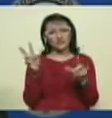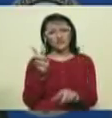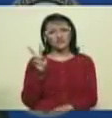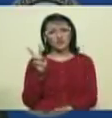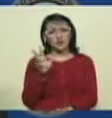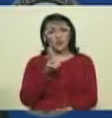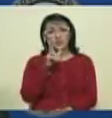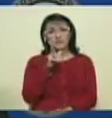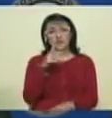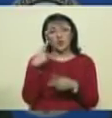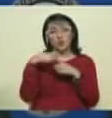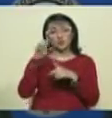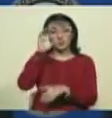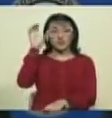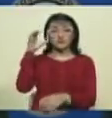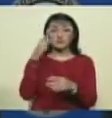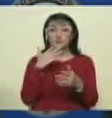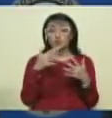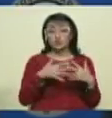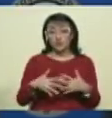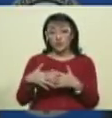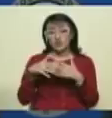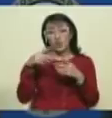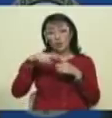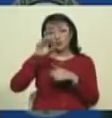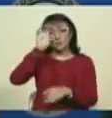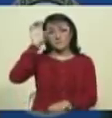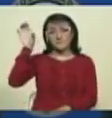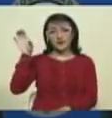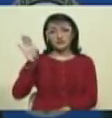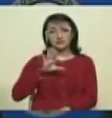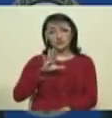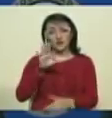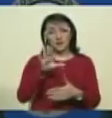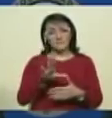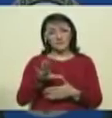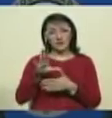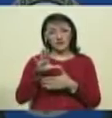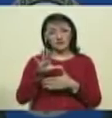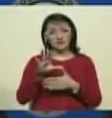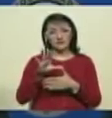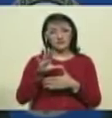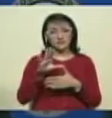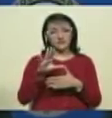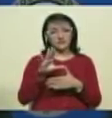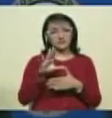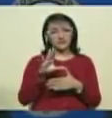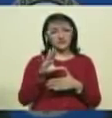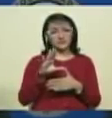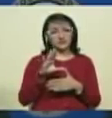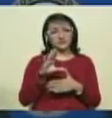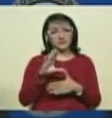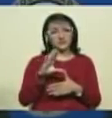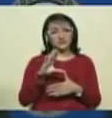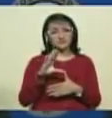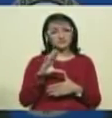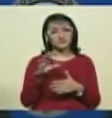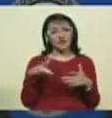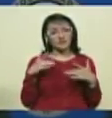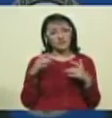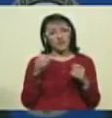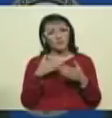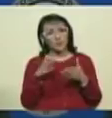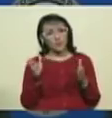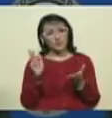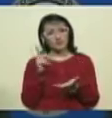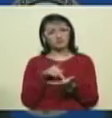todo en Estados Unidos y en el resto de países de nuestra América. Pero aquellos fueron actividades públicas,